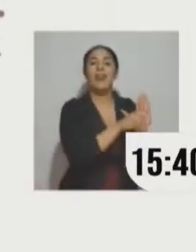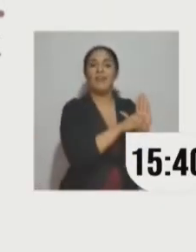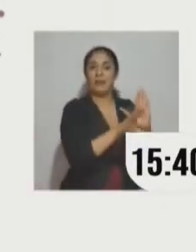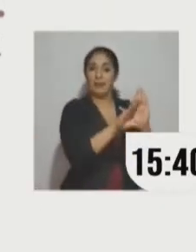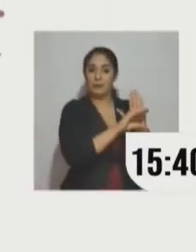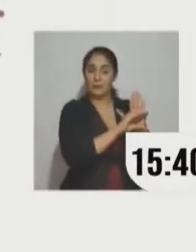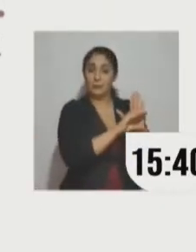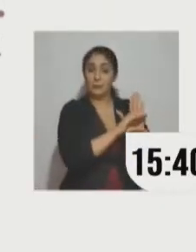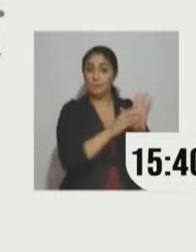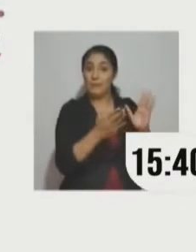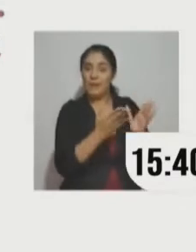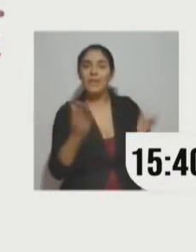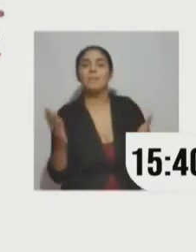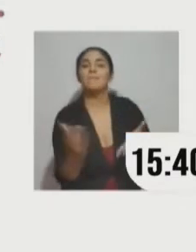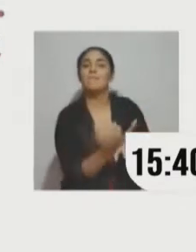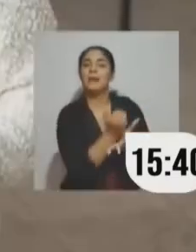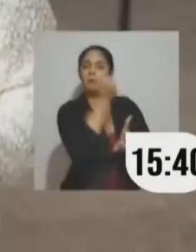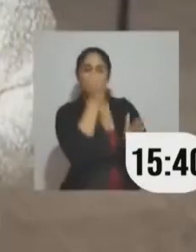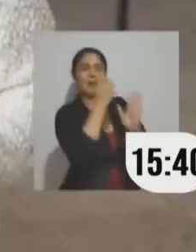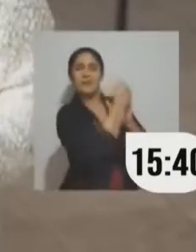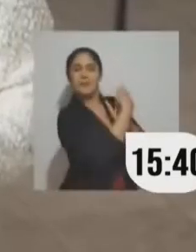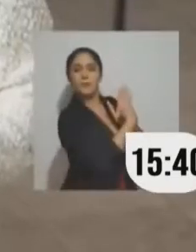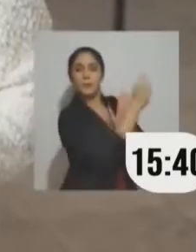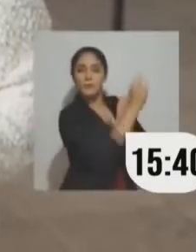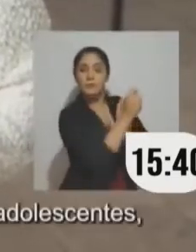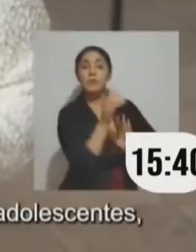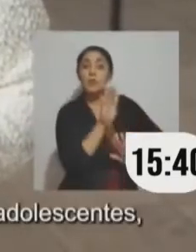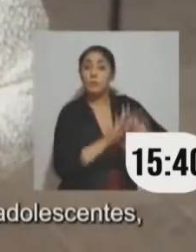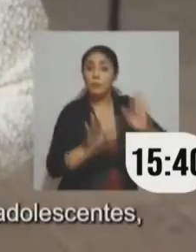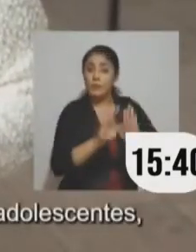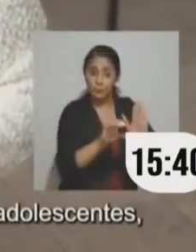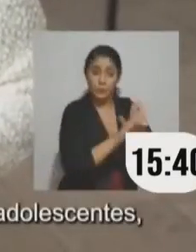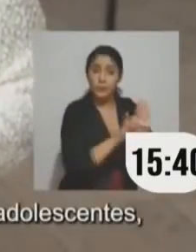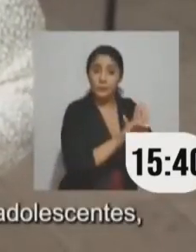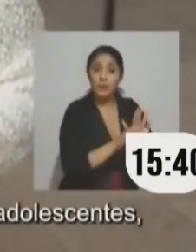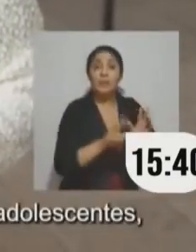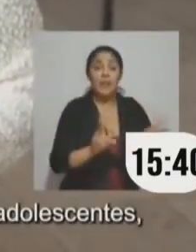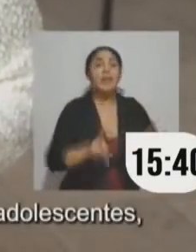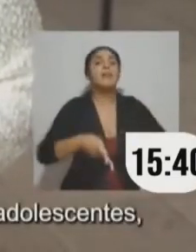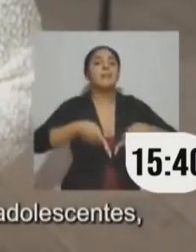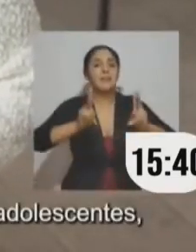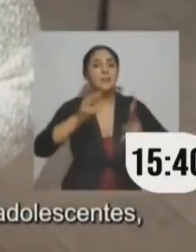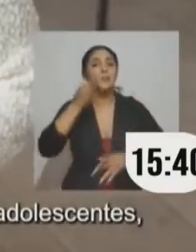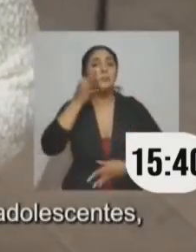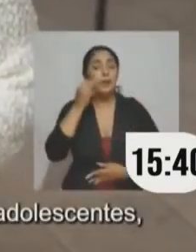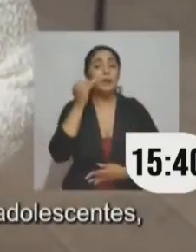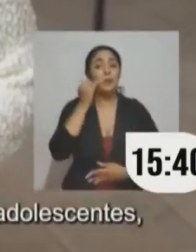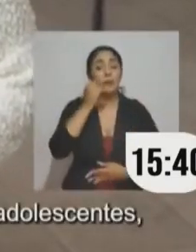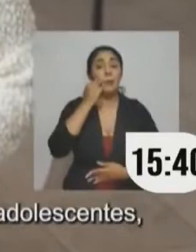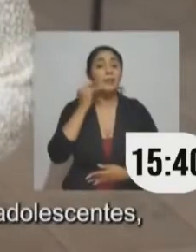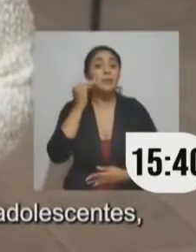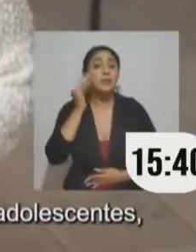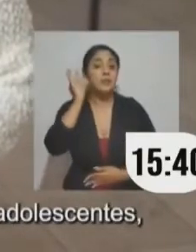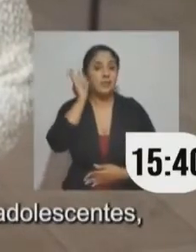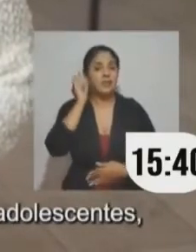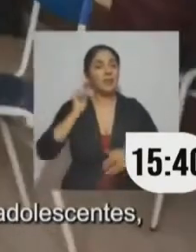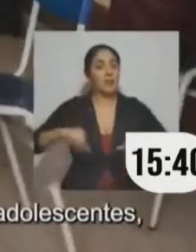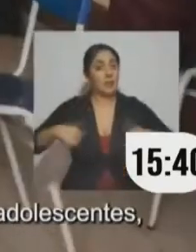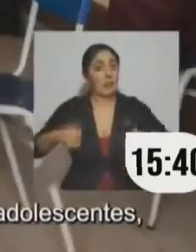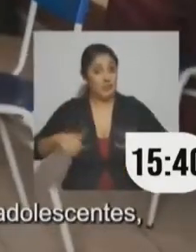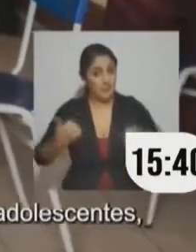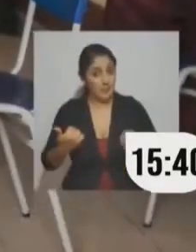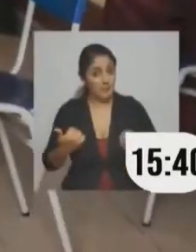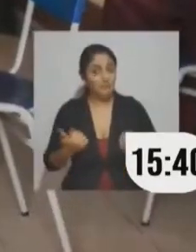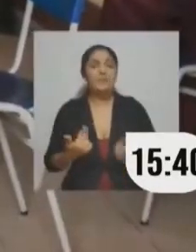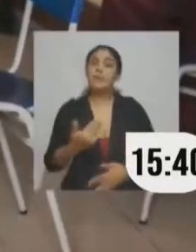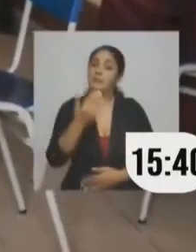tienen que ser los temas, porque acá, por ejemplo, se está mostrando Mi Voz en la Constitución, que es una de las propuestas que Defensoría de la Niñez está